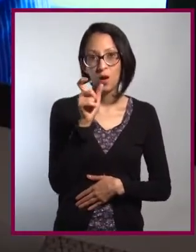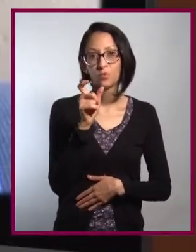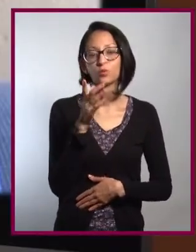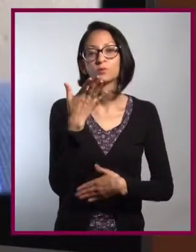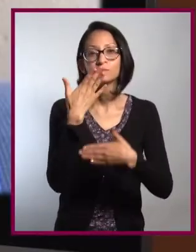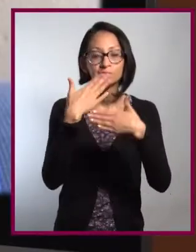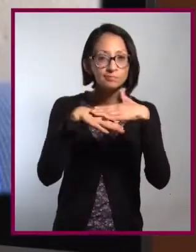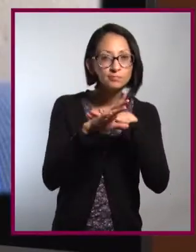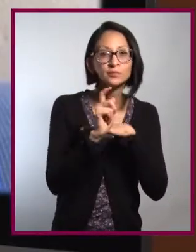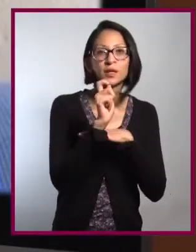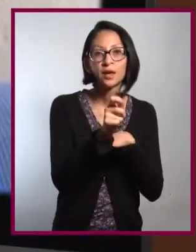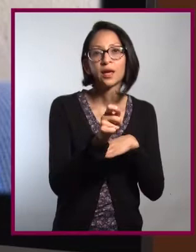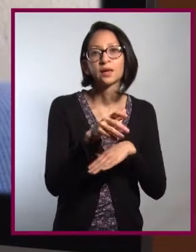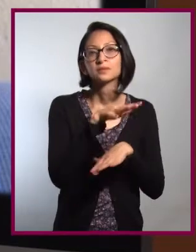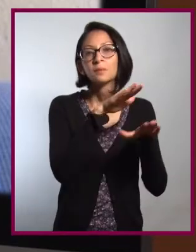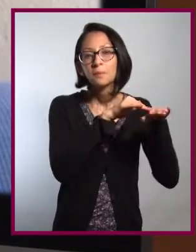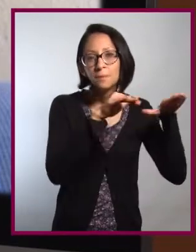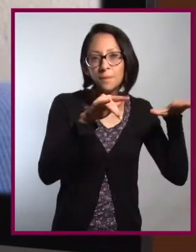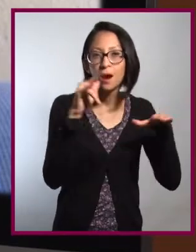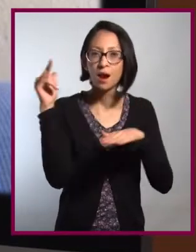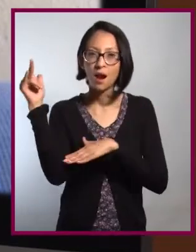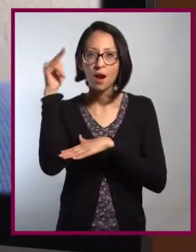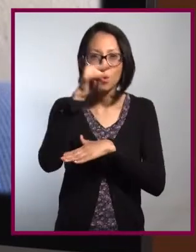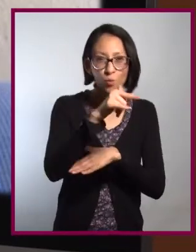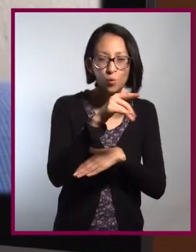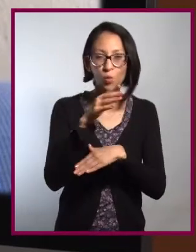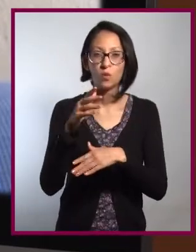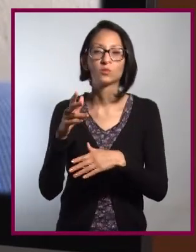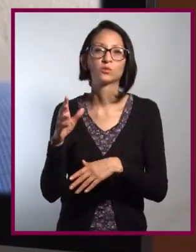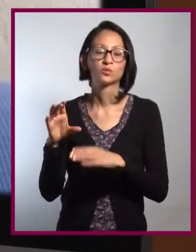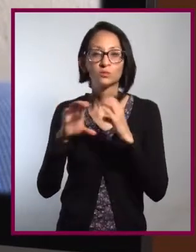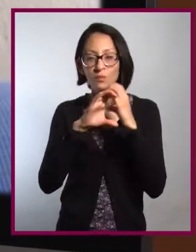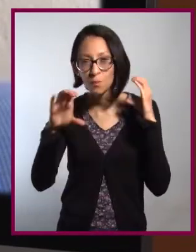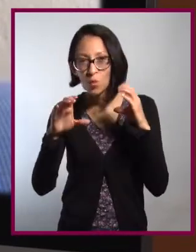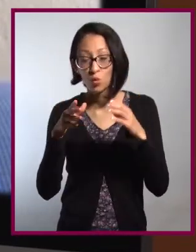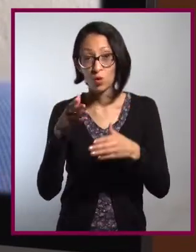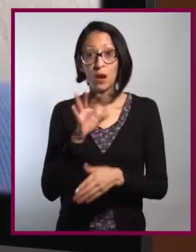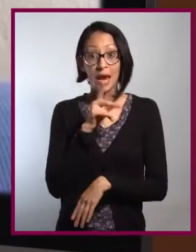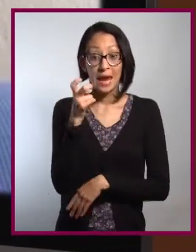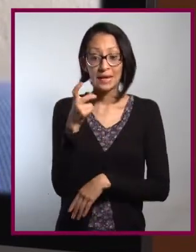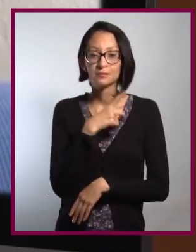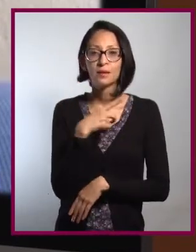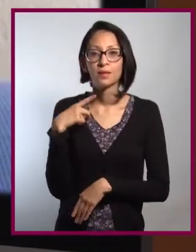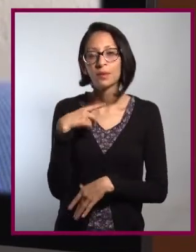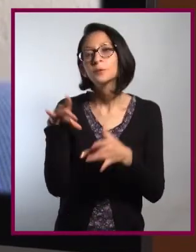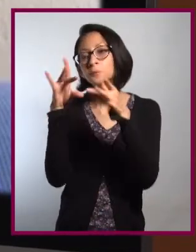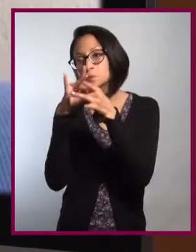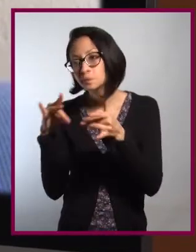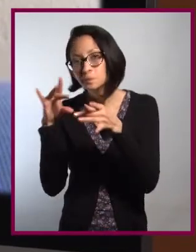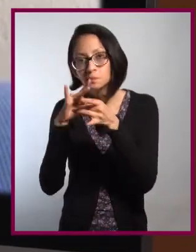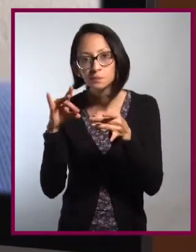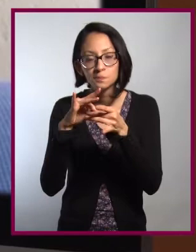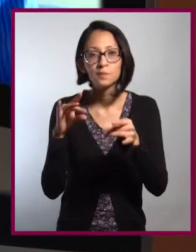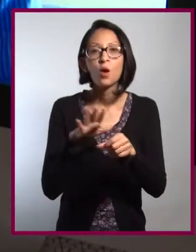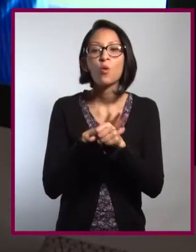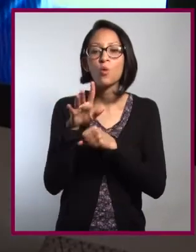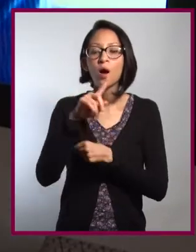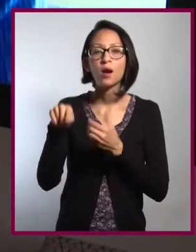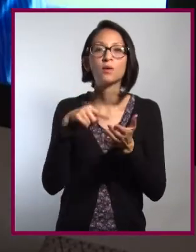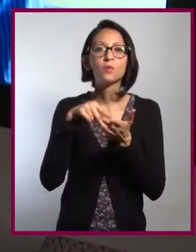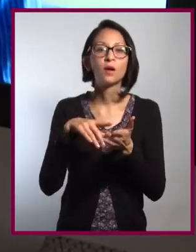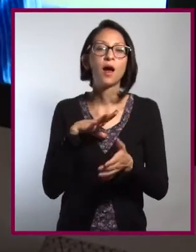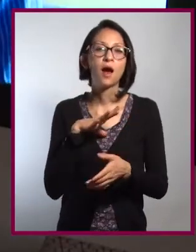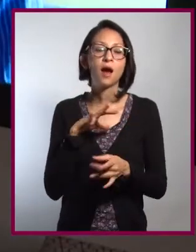marítimos, puertos terrestres, aeropuertos, puede ser de mucha ayuda que se les concientice acerca de los riesgos que pueden enfrentar. En